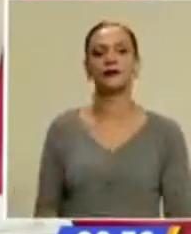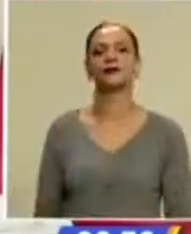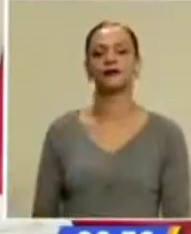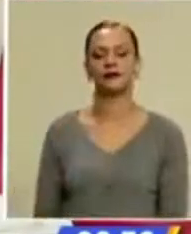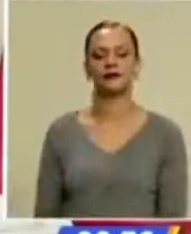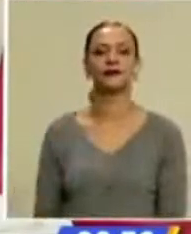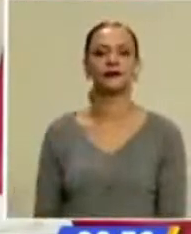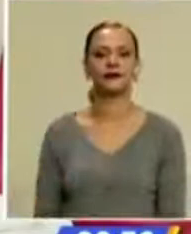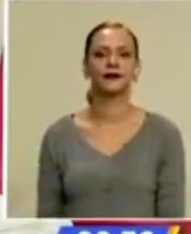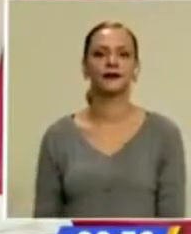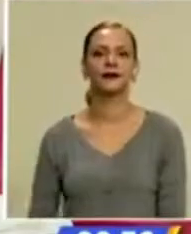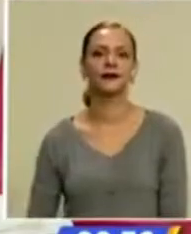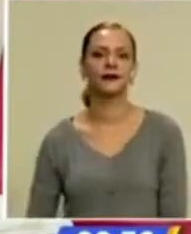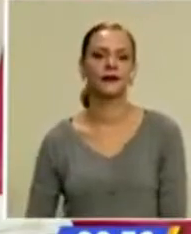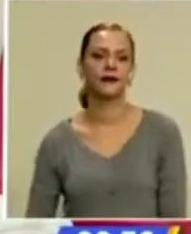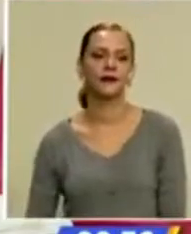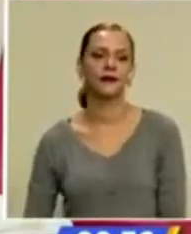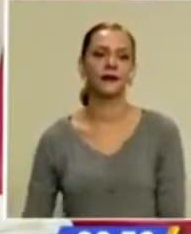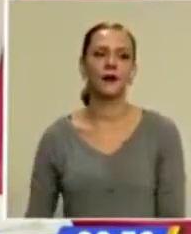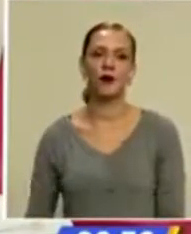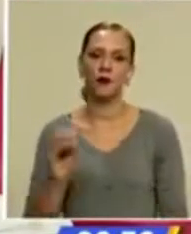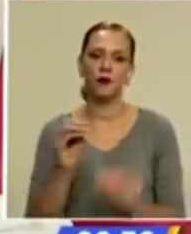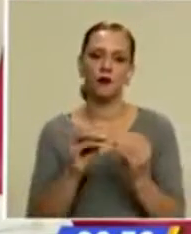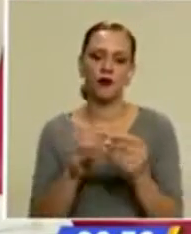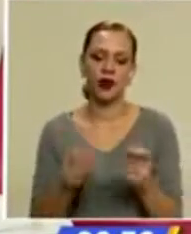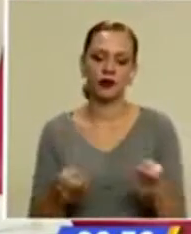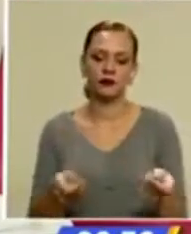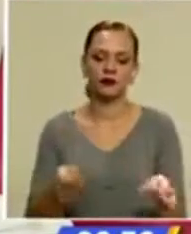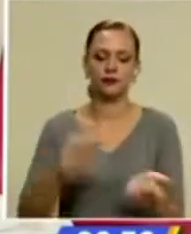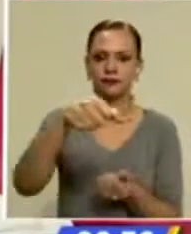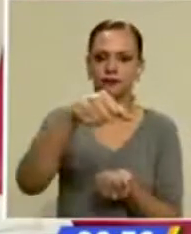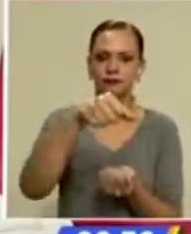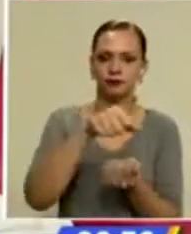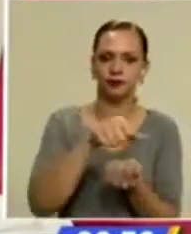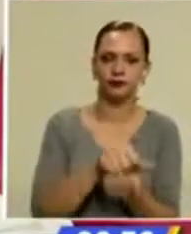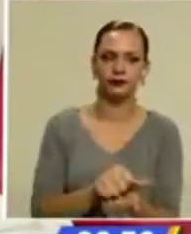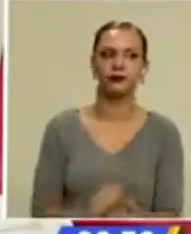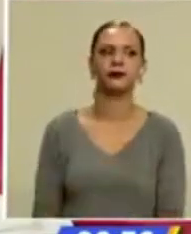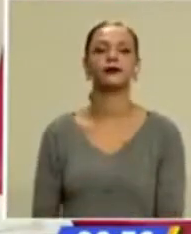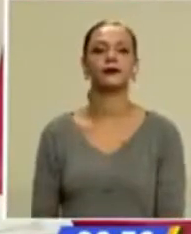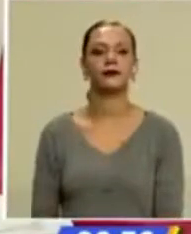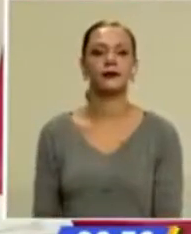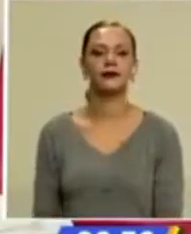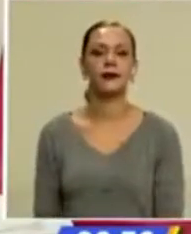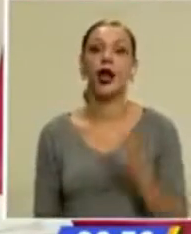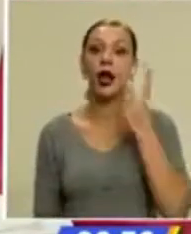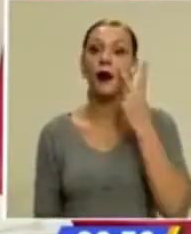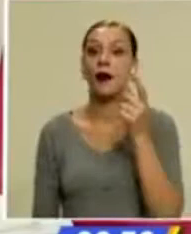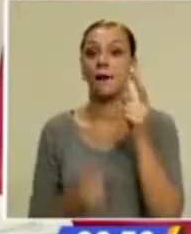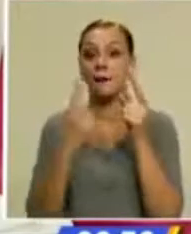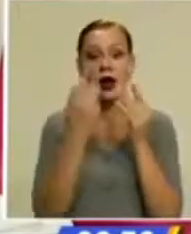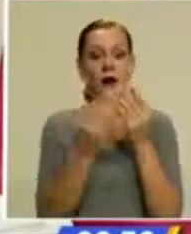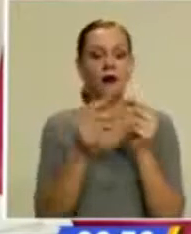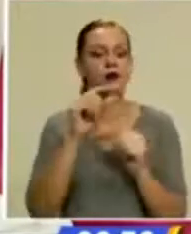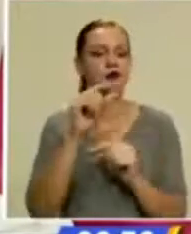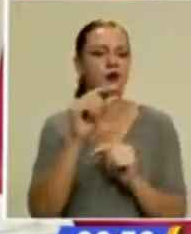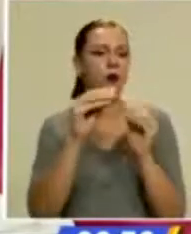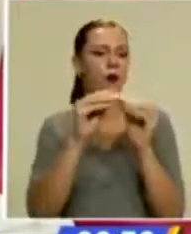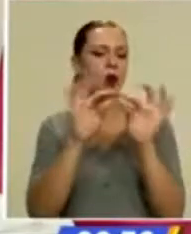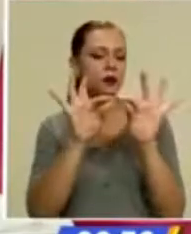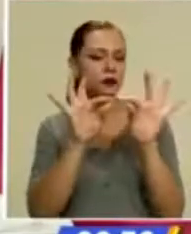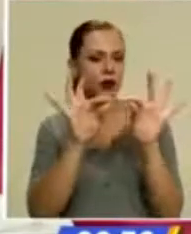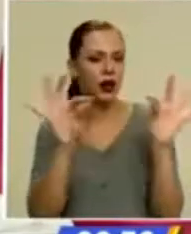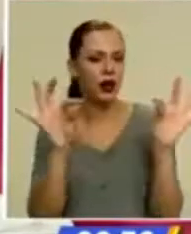Ok. La acomodamos un poquitito más hacia adentro. No vamos a ver, vaya, para que tal vez el grosor sea un poco